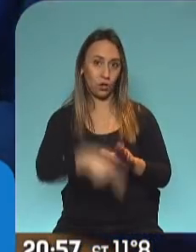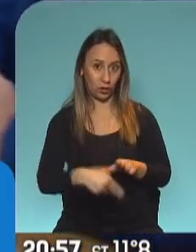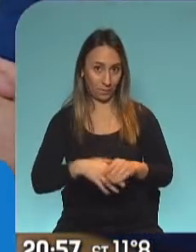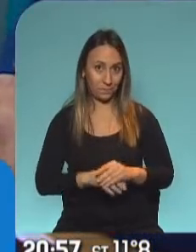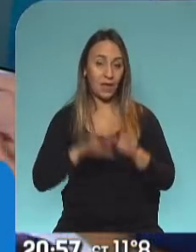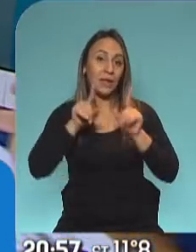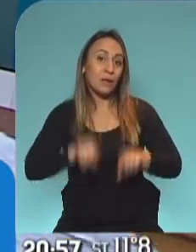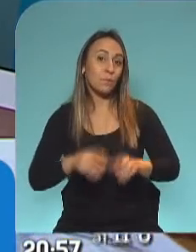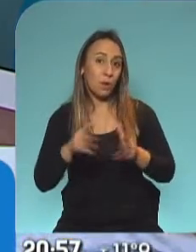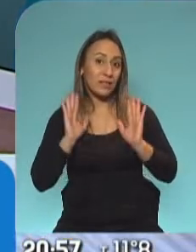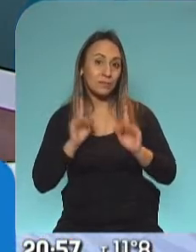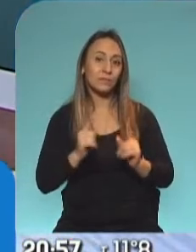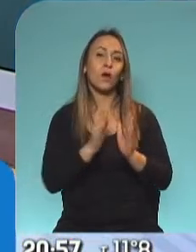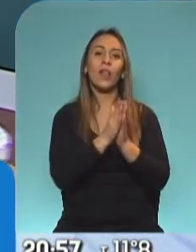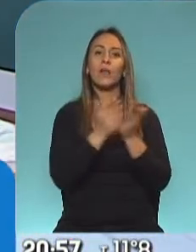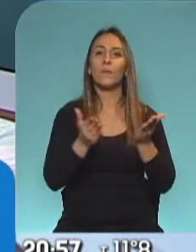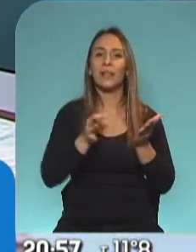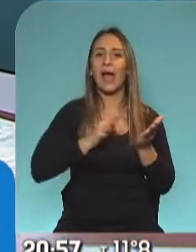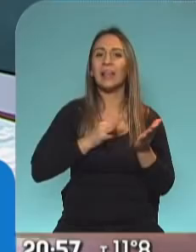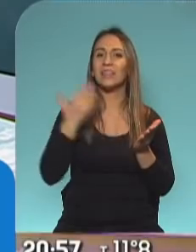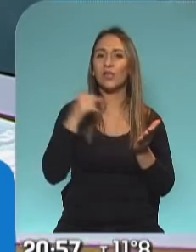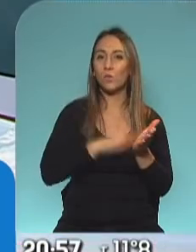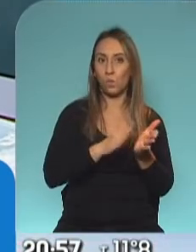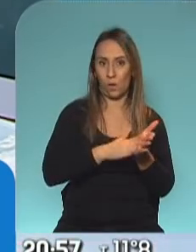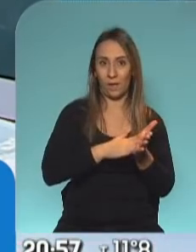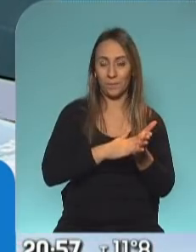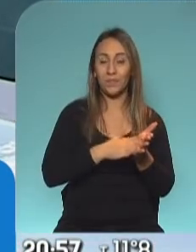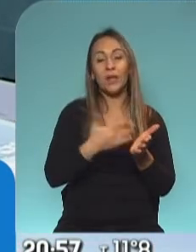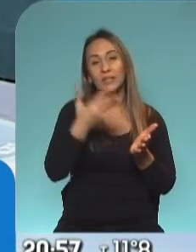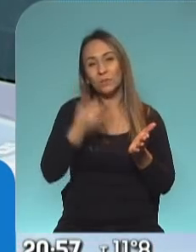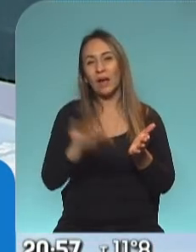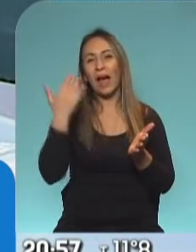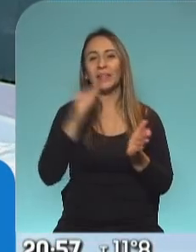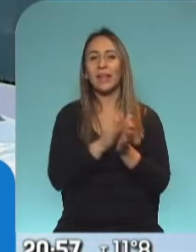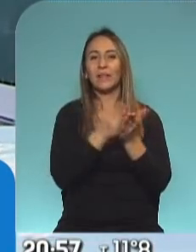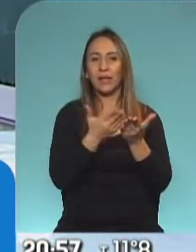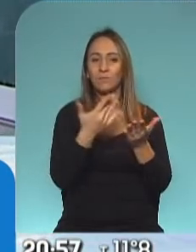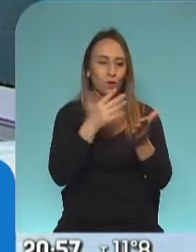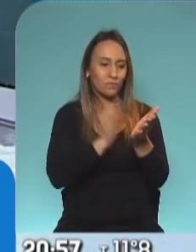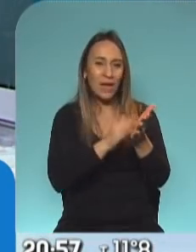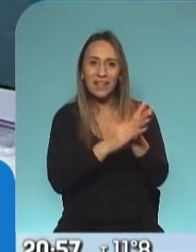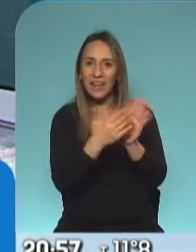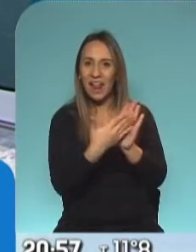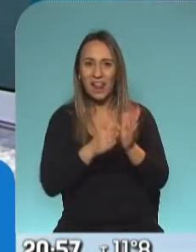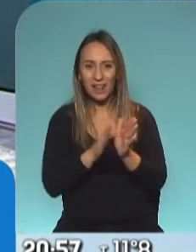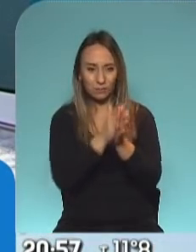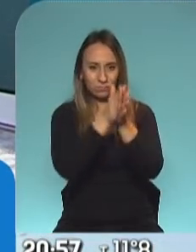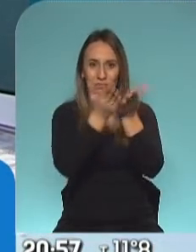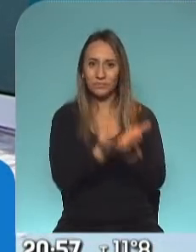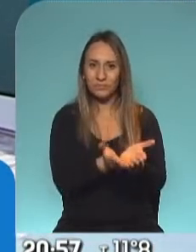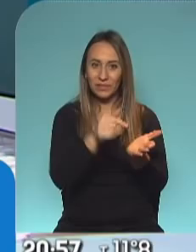presentaste, como dice ahí, tengo una libreta antigua. Bueno, eso quiere decir porque antes había libretas materiales, digamos, que eran libretas donde